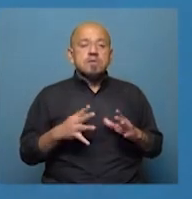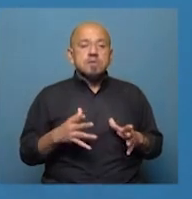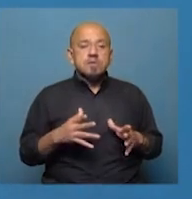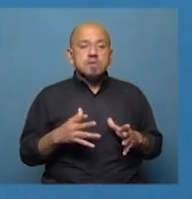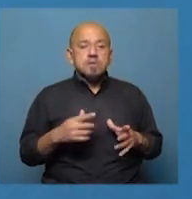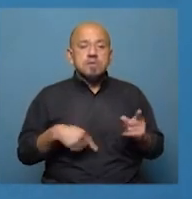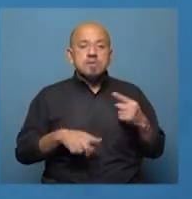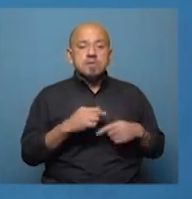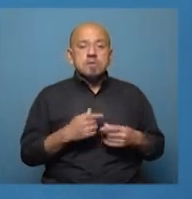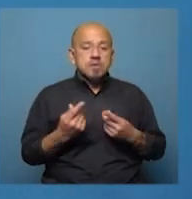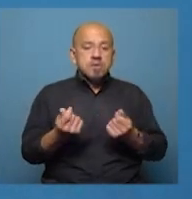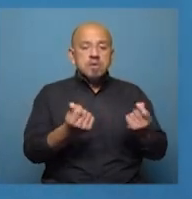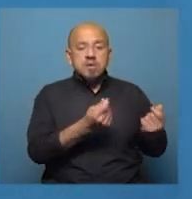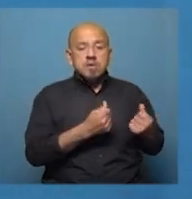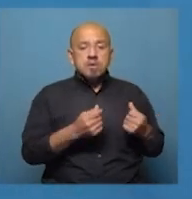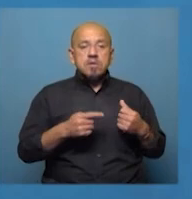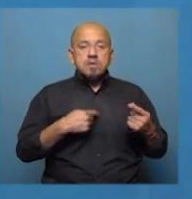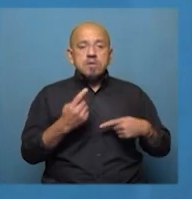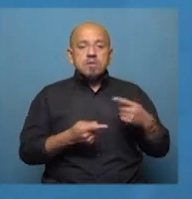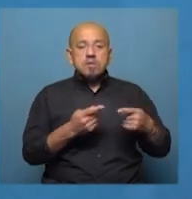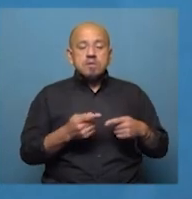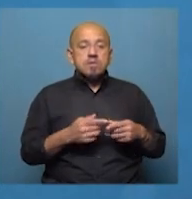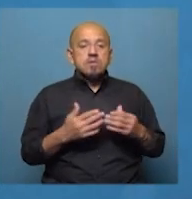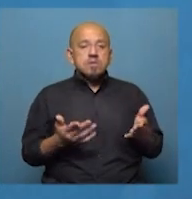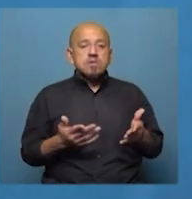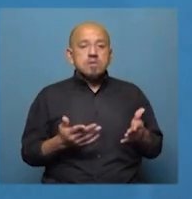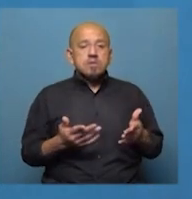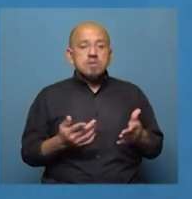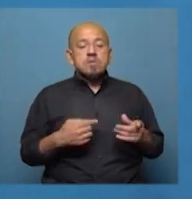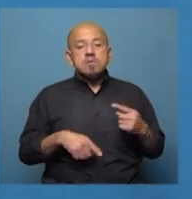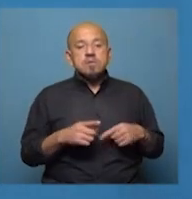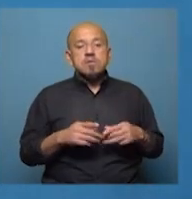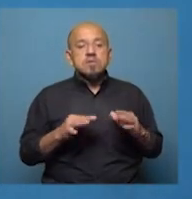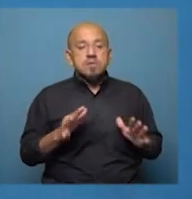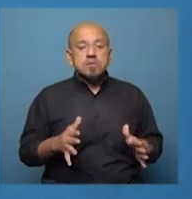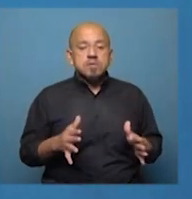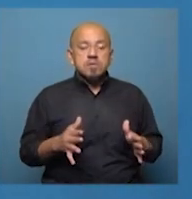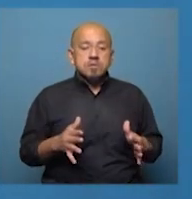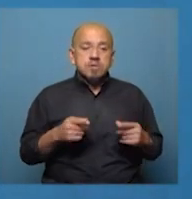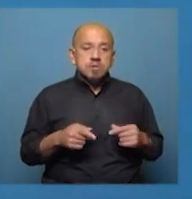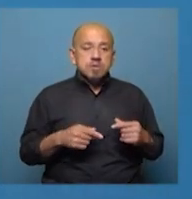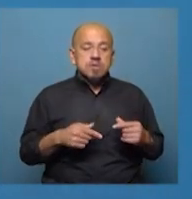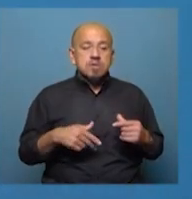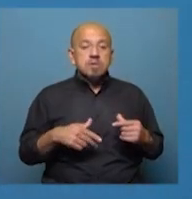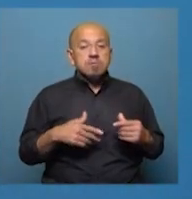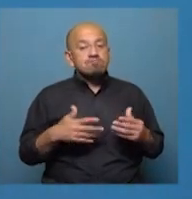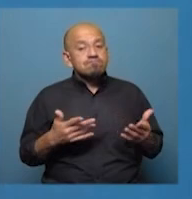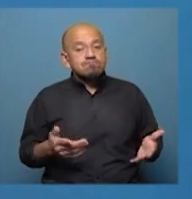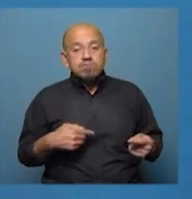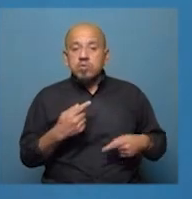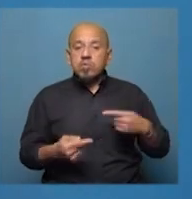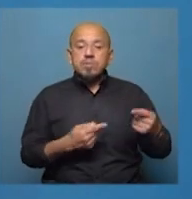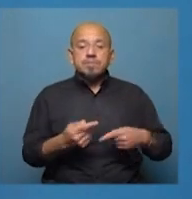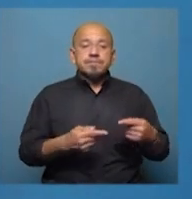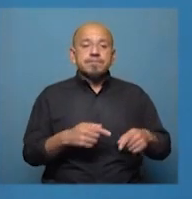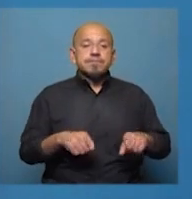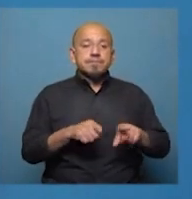ordenador del gasto si persistía en esta situación Lo cierto es que hasta ahora esta situación persiste vamos a monitorear